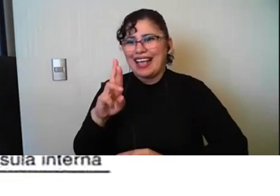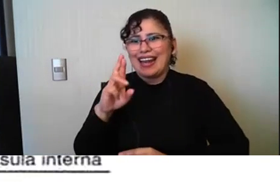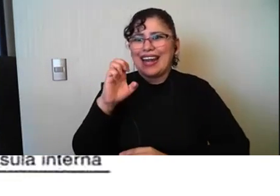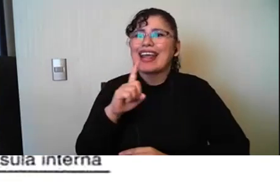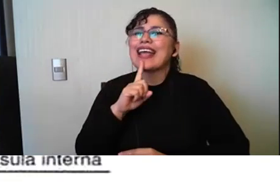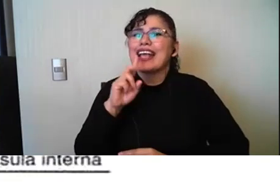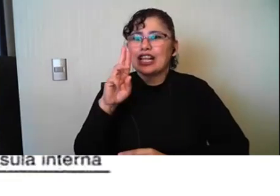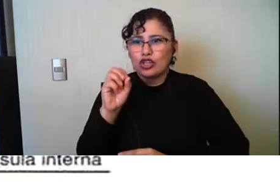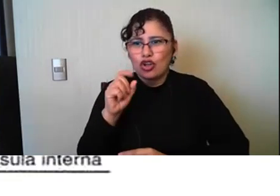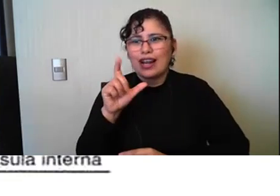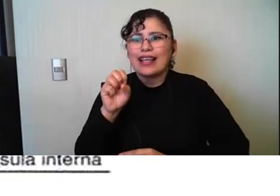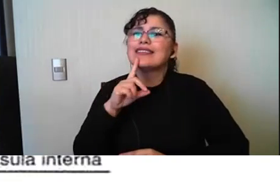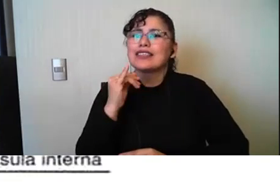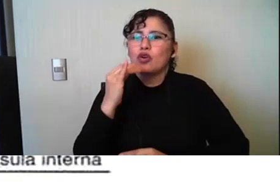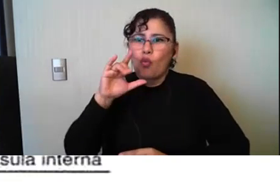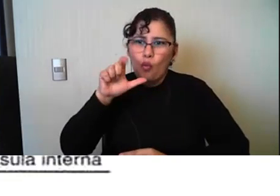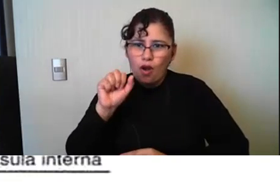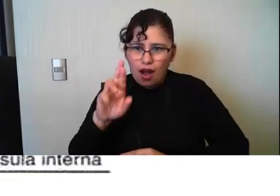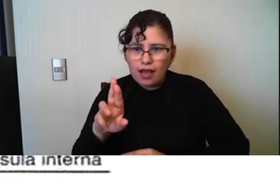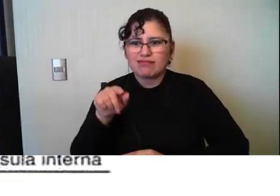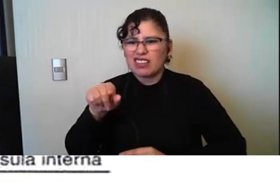retrolenticular. Eso tiene una relación,